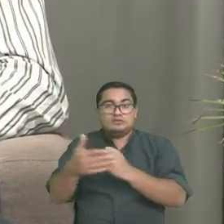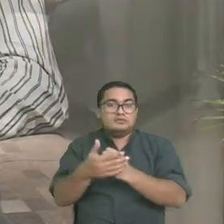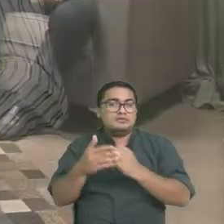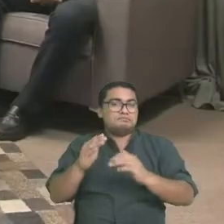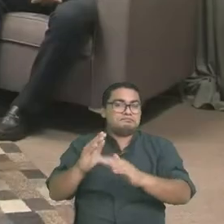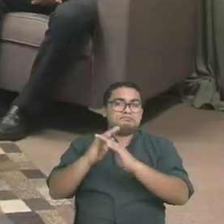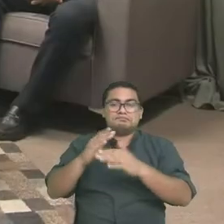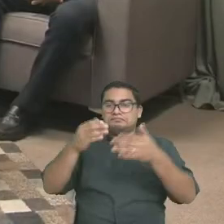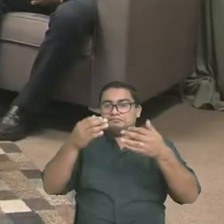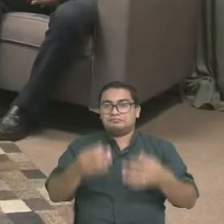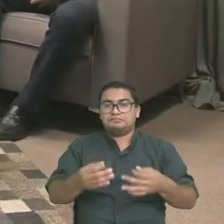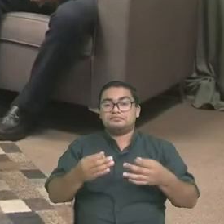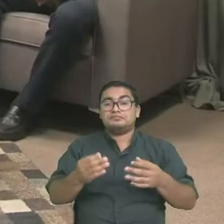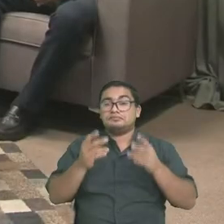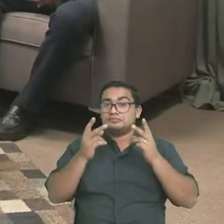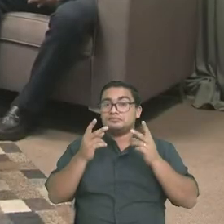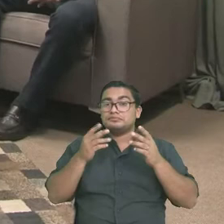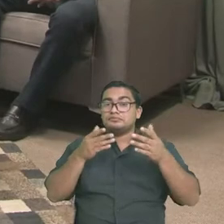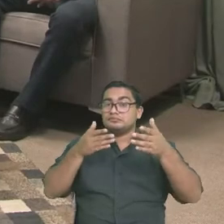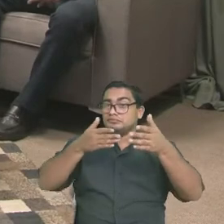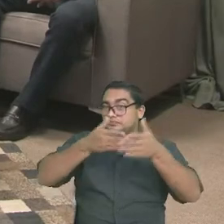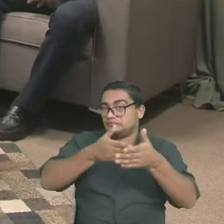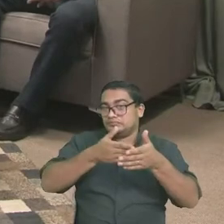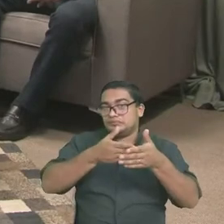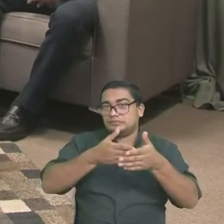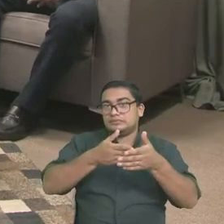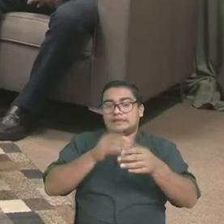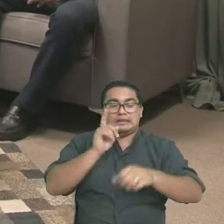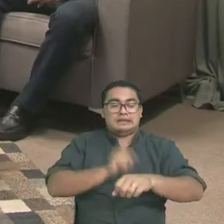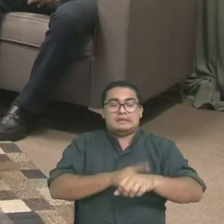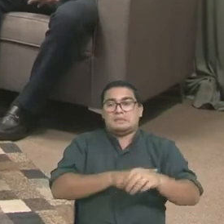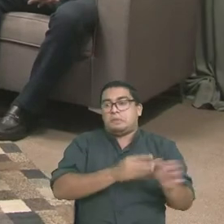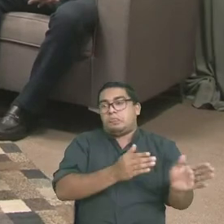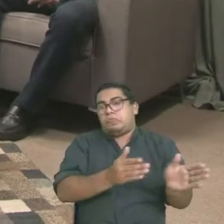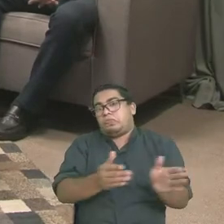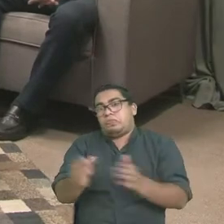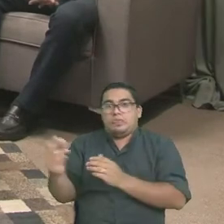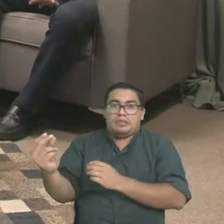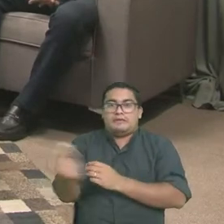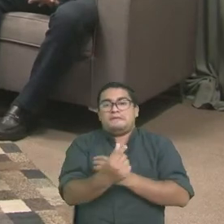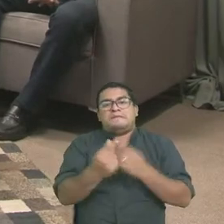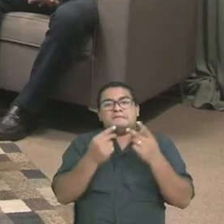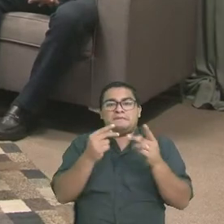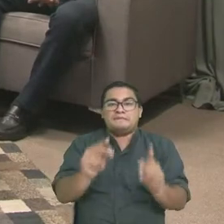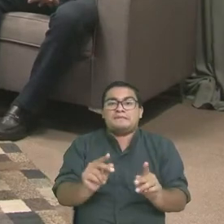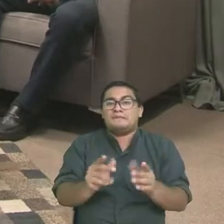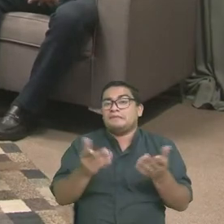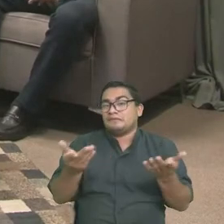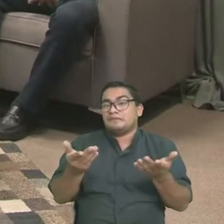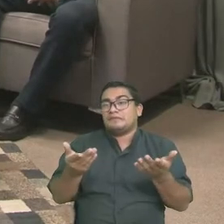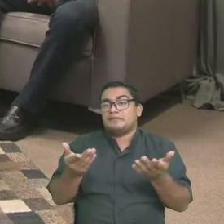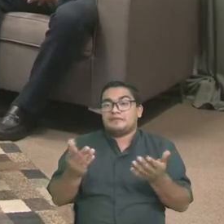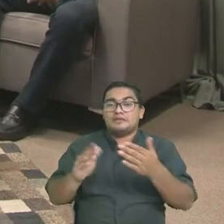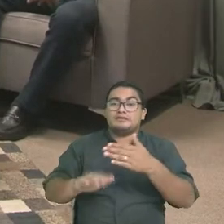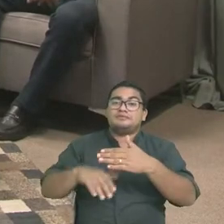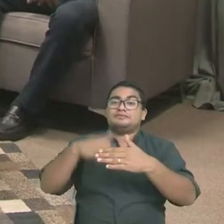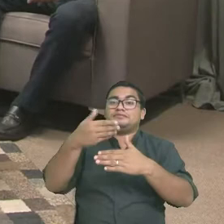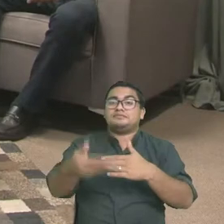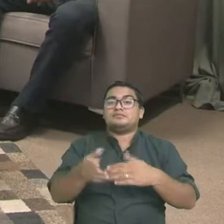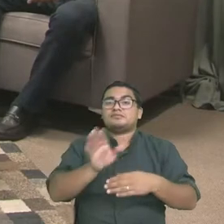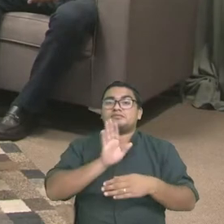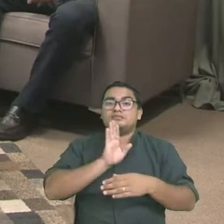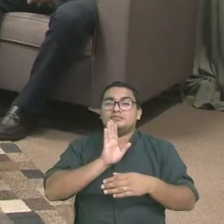tenemos que hacer una pausa, pero al volver, el tiempo va deprisa, sé que hay mucho más todavía que hablar, y pues quisiera que al volver habláramos de